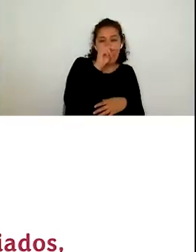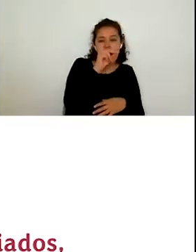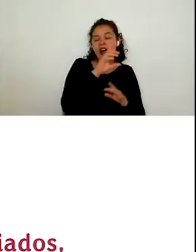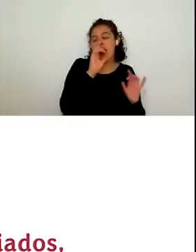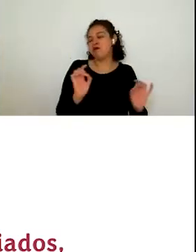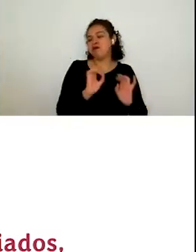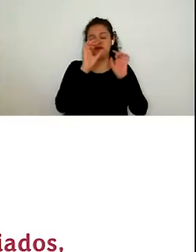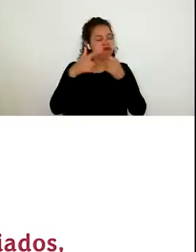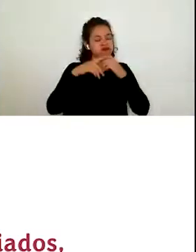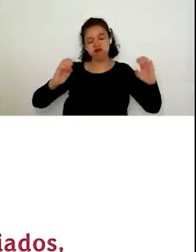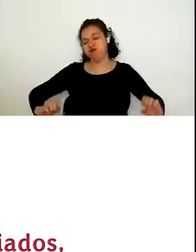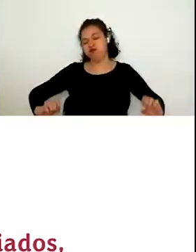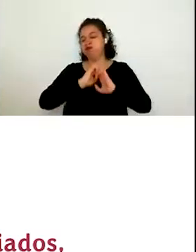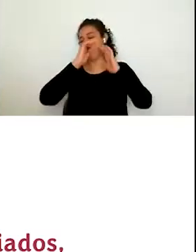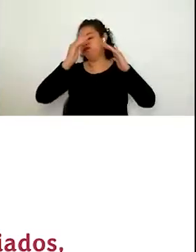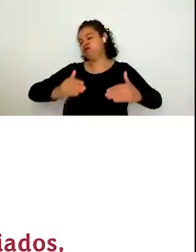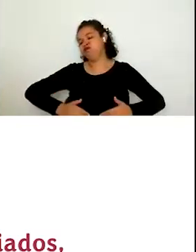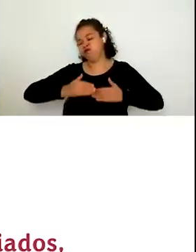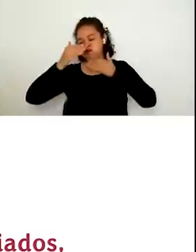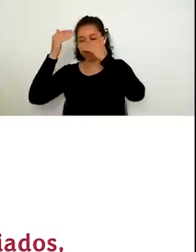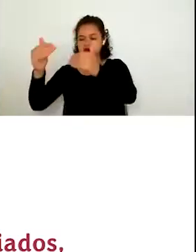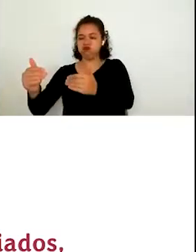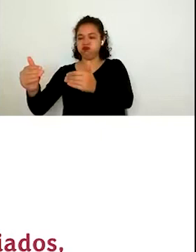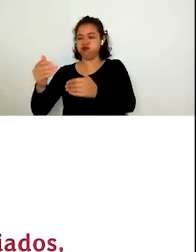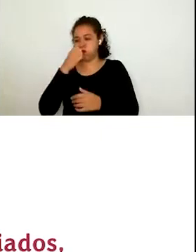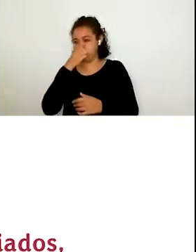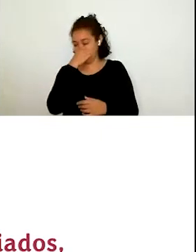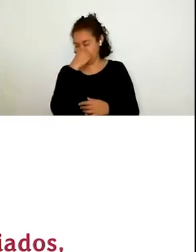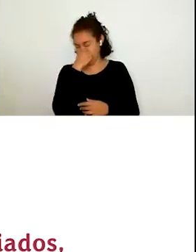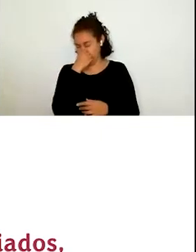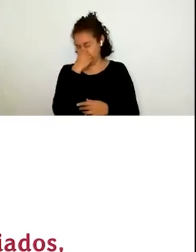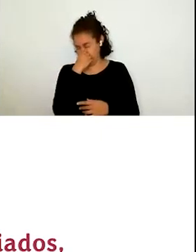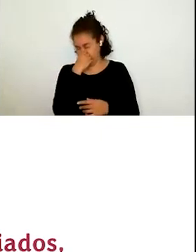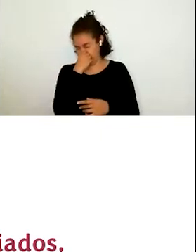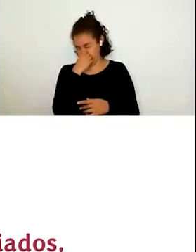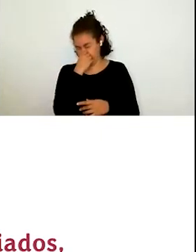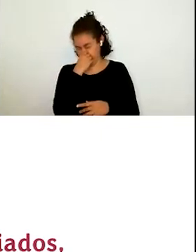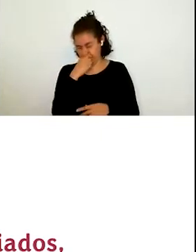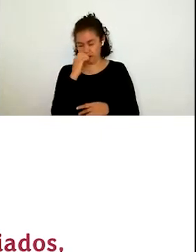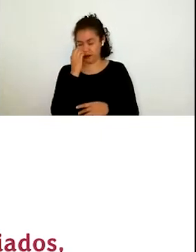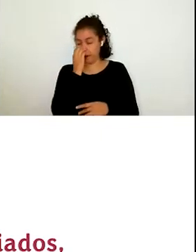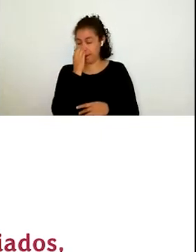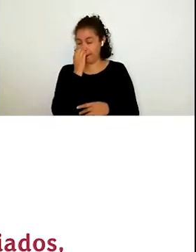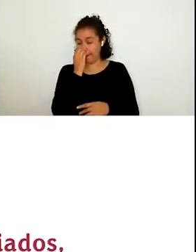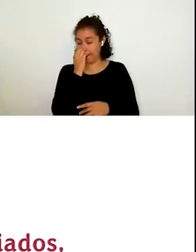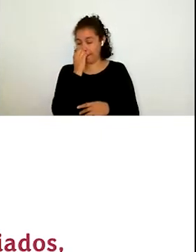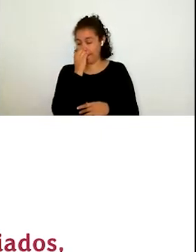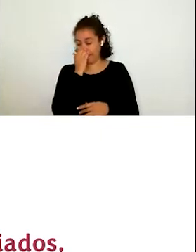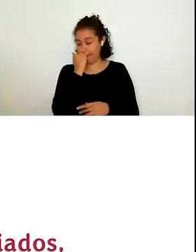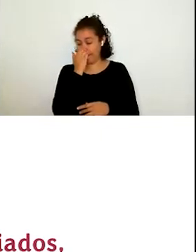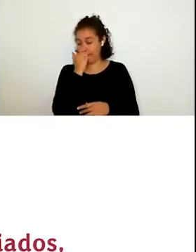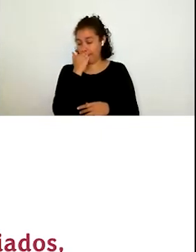cuestión de emergencia o por tratar algún asunto importante de la institución. En ese caso, pues tampoco, no lo pueden